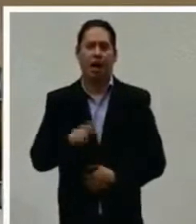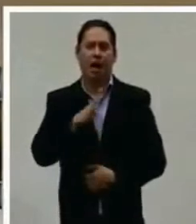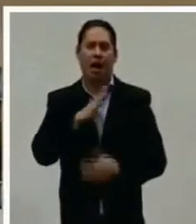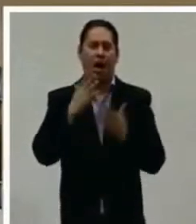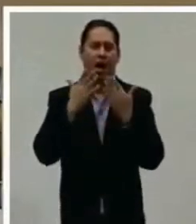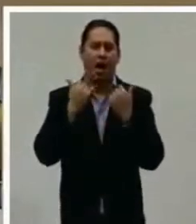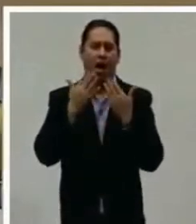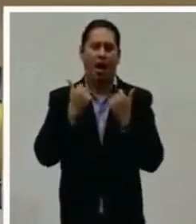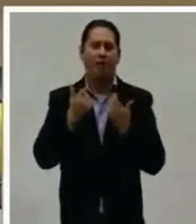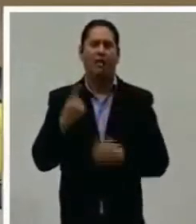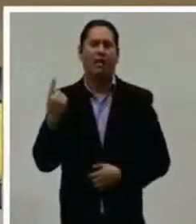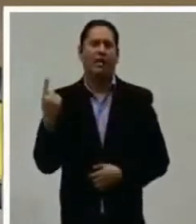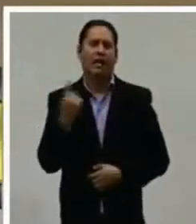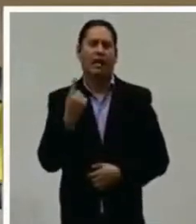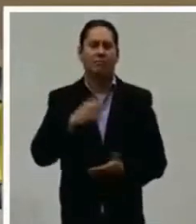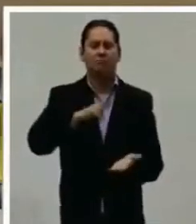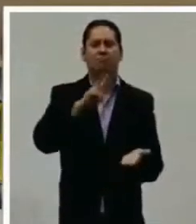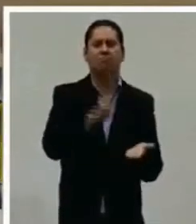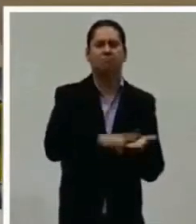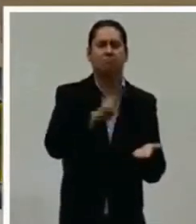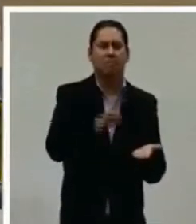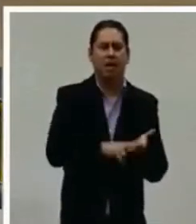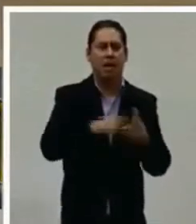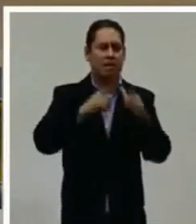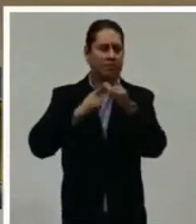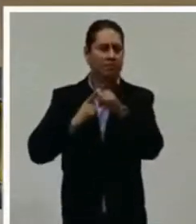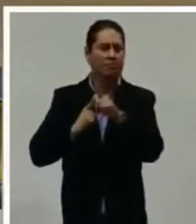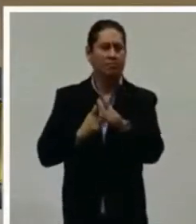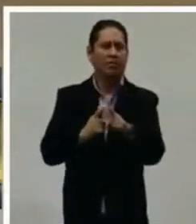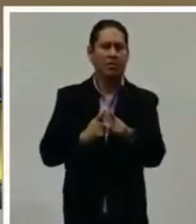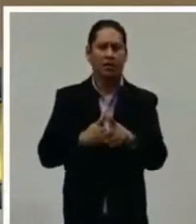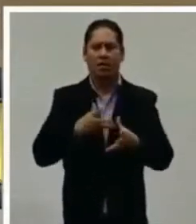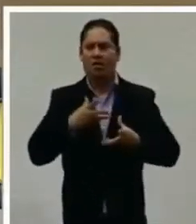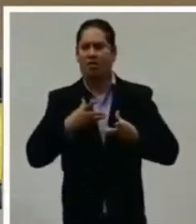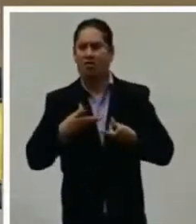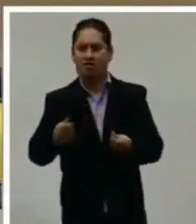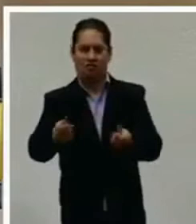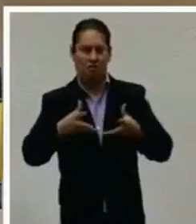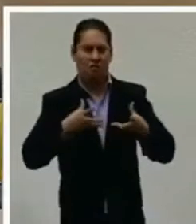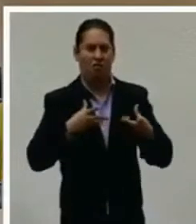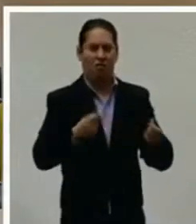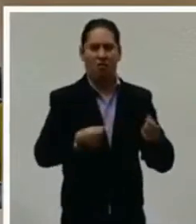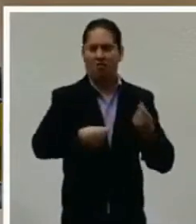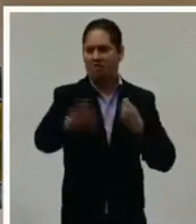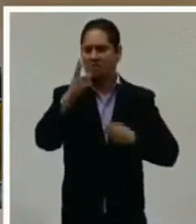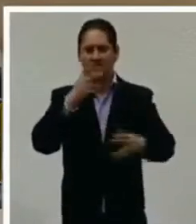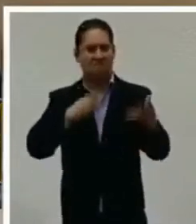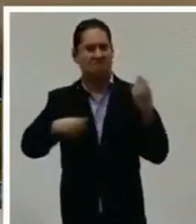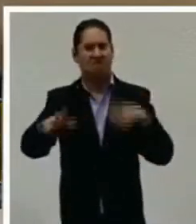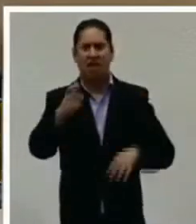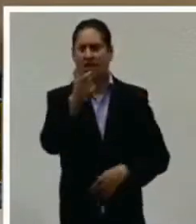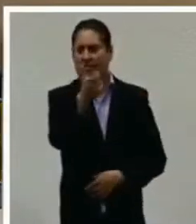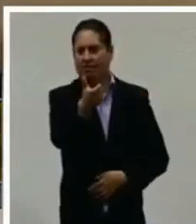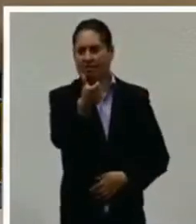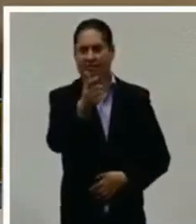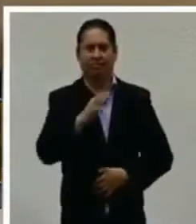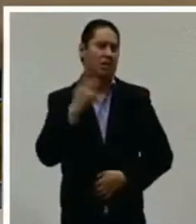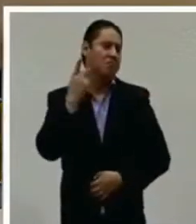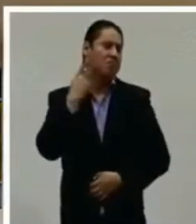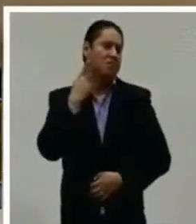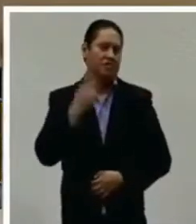ahorita argumento que valga para seguir derrochando dinero a través de los partidos públicos.